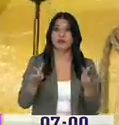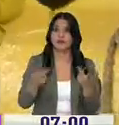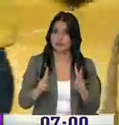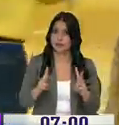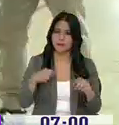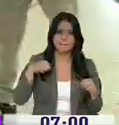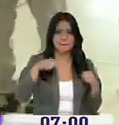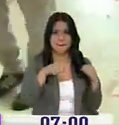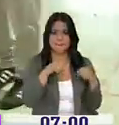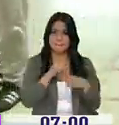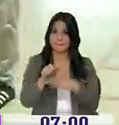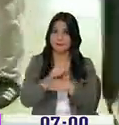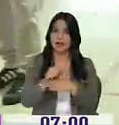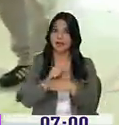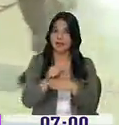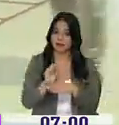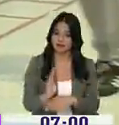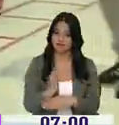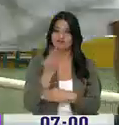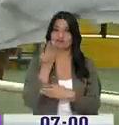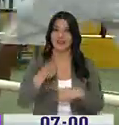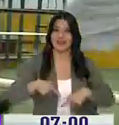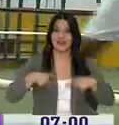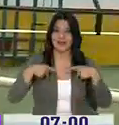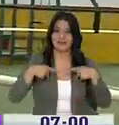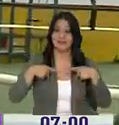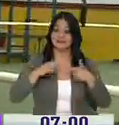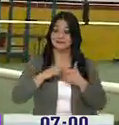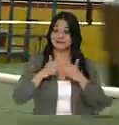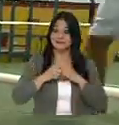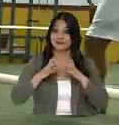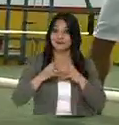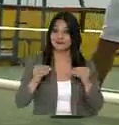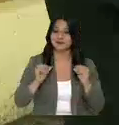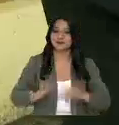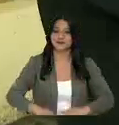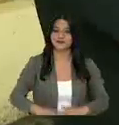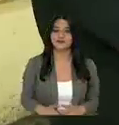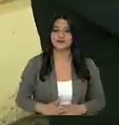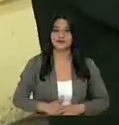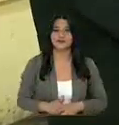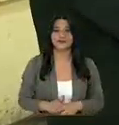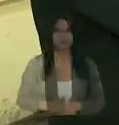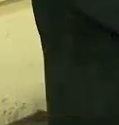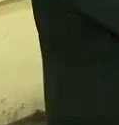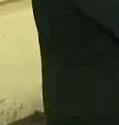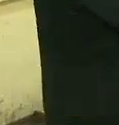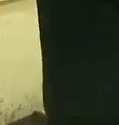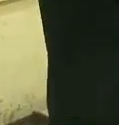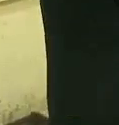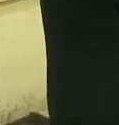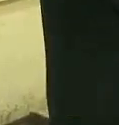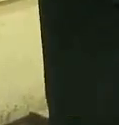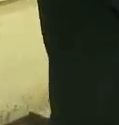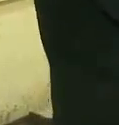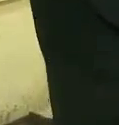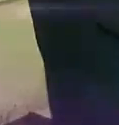gancho, se puede contribuir a no estancarse en los problemas. Informó Javier Rosero.